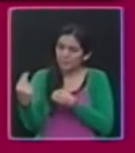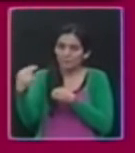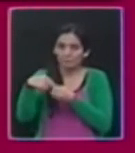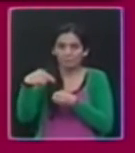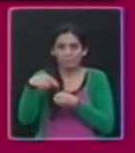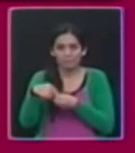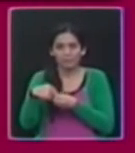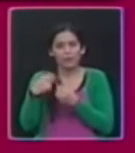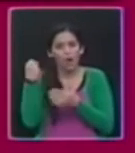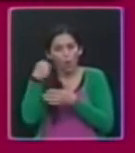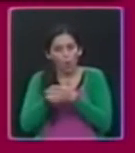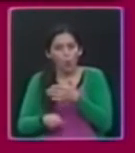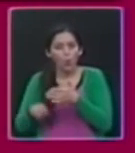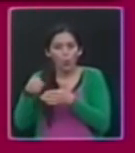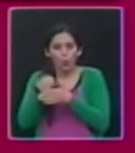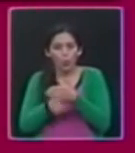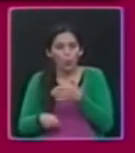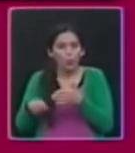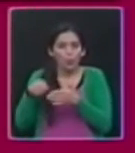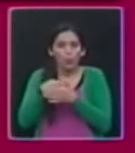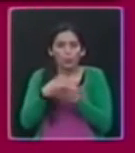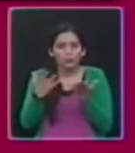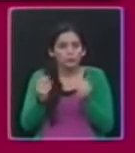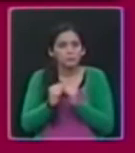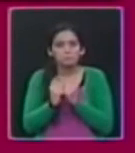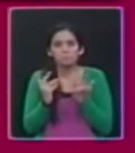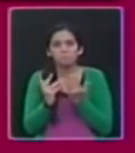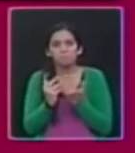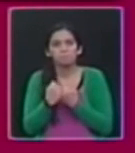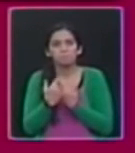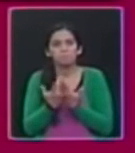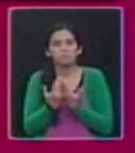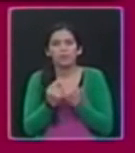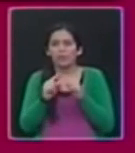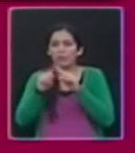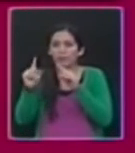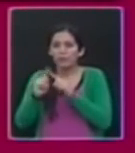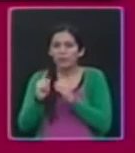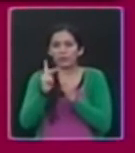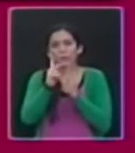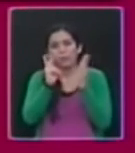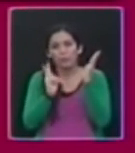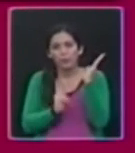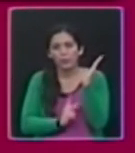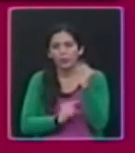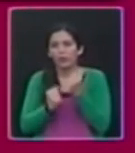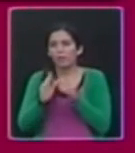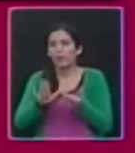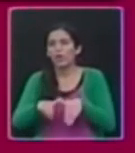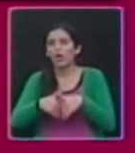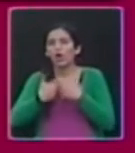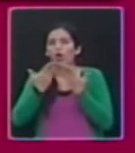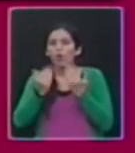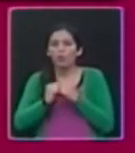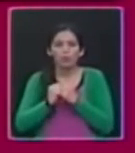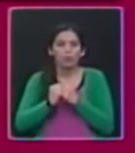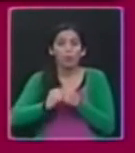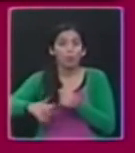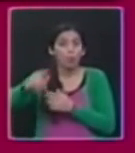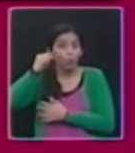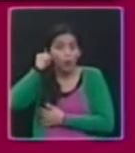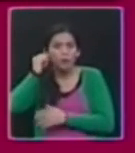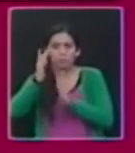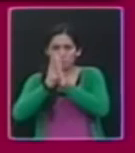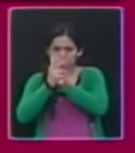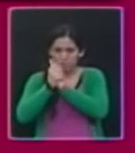ellas trabajan en diferentes programas continuos de mentoring, de networking, todo esto para que las mujeres